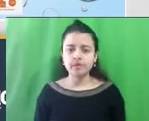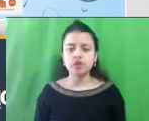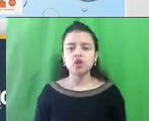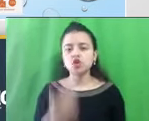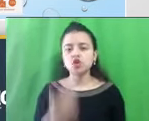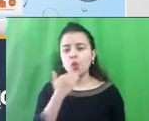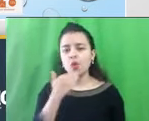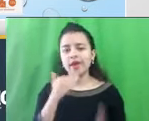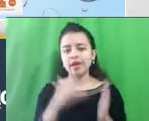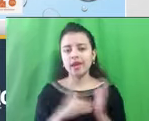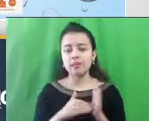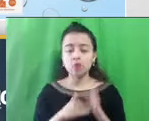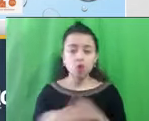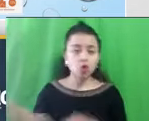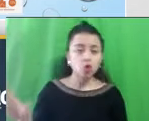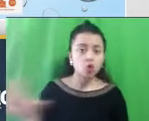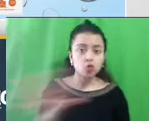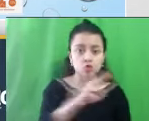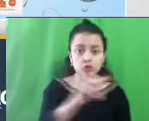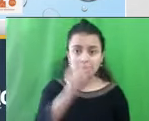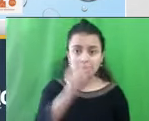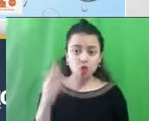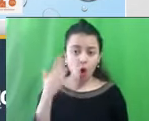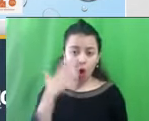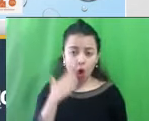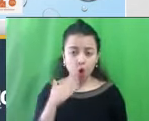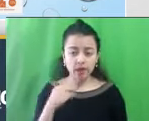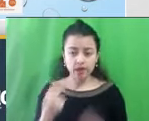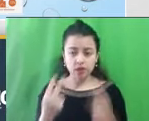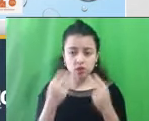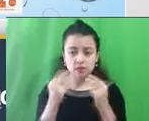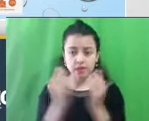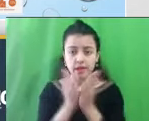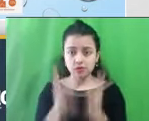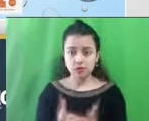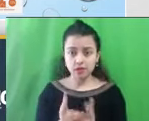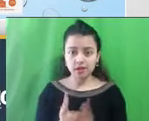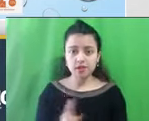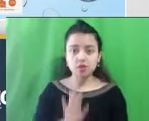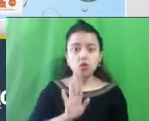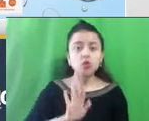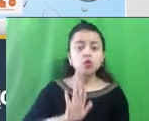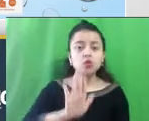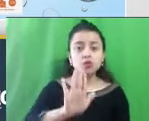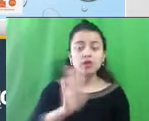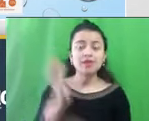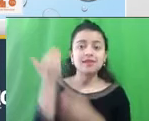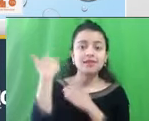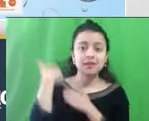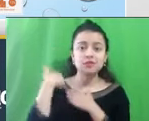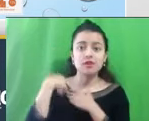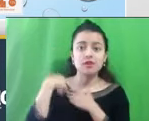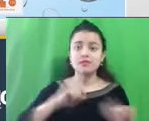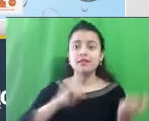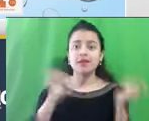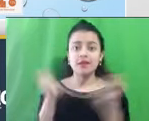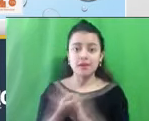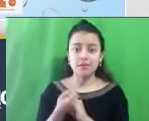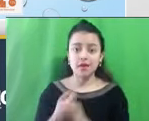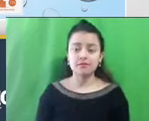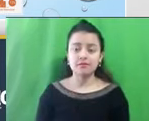que son estudiantes y pueden hacer que esto cambie. O sea, o cambiamos o esto se acaba. 10 millones y